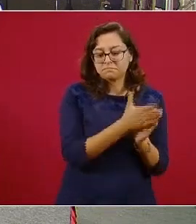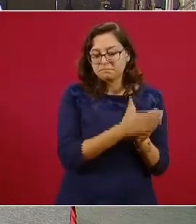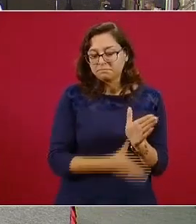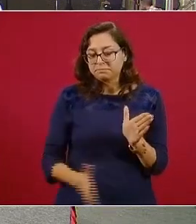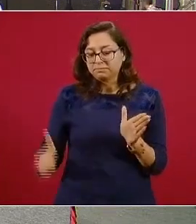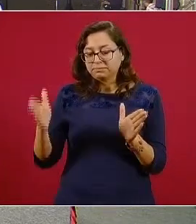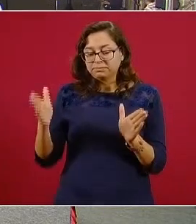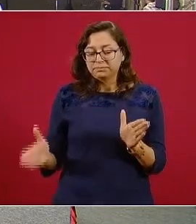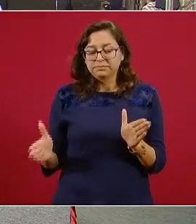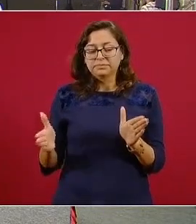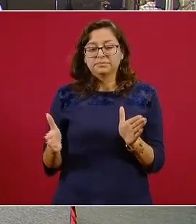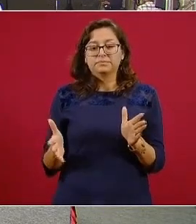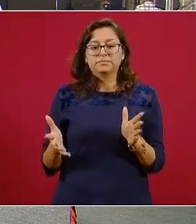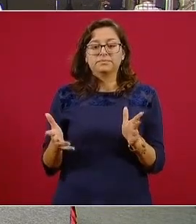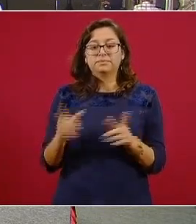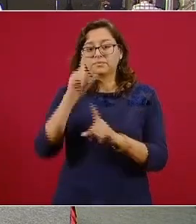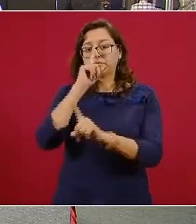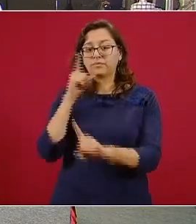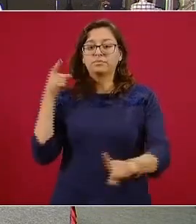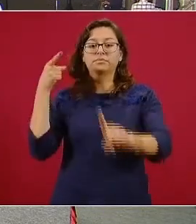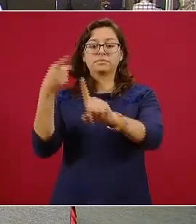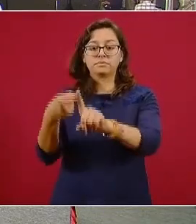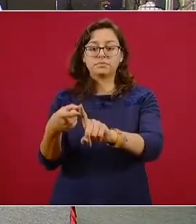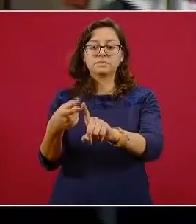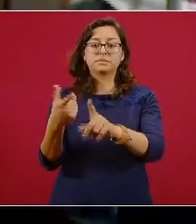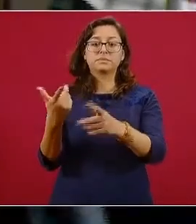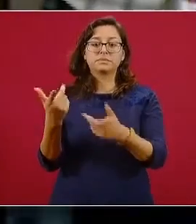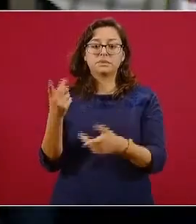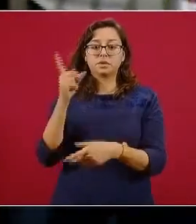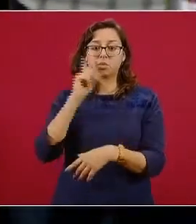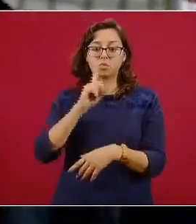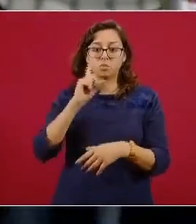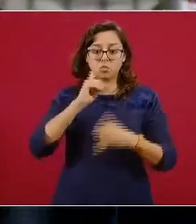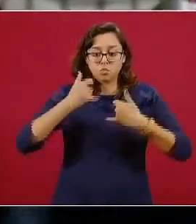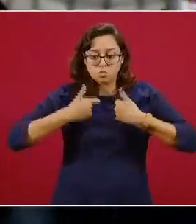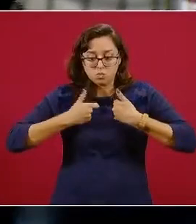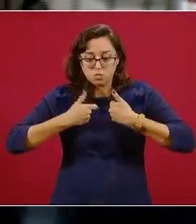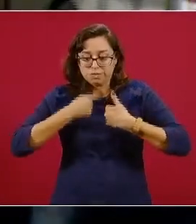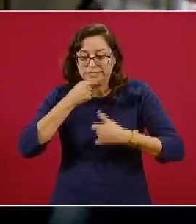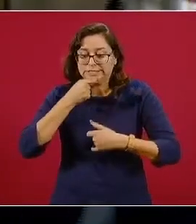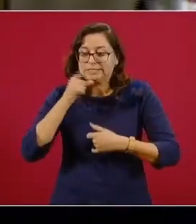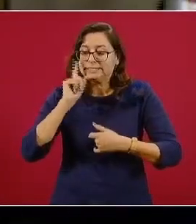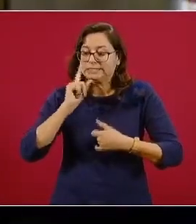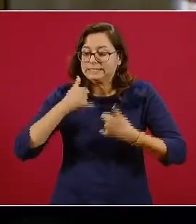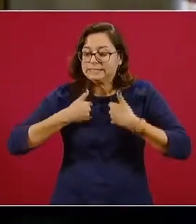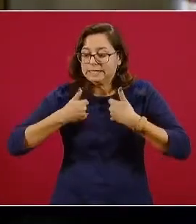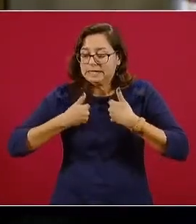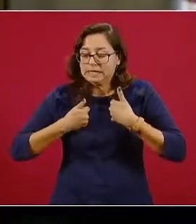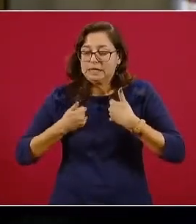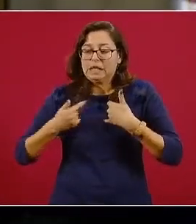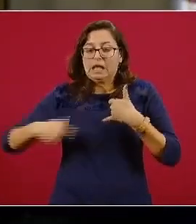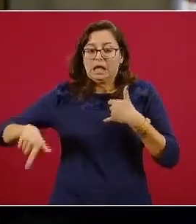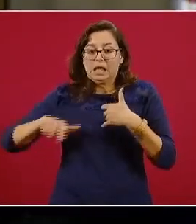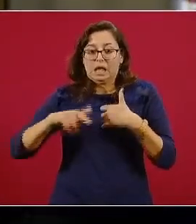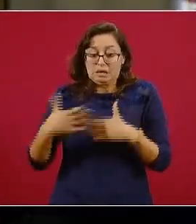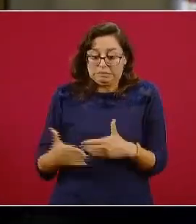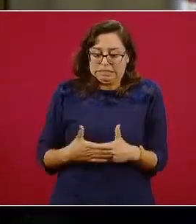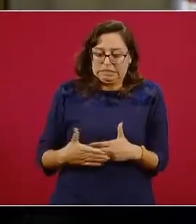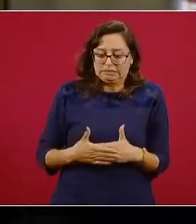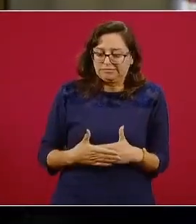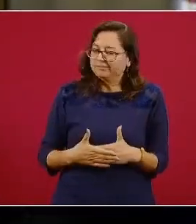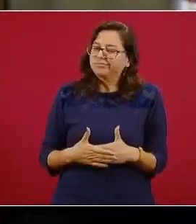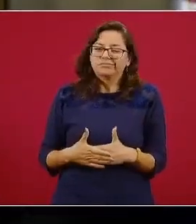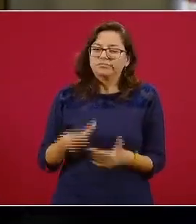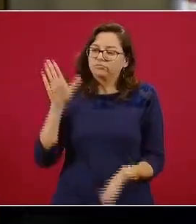que hablaban, de que la meta es llegar a 0 en la tasa de embarazos de niñas. Eso, digamos que